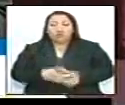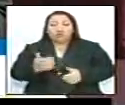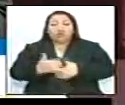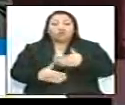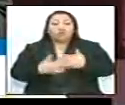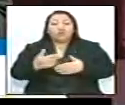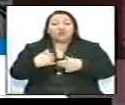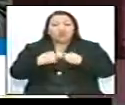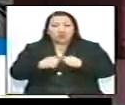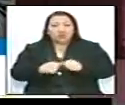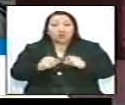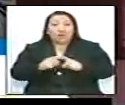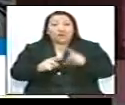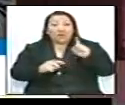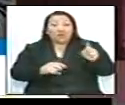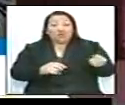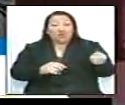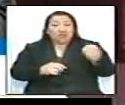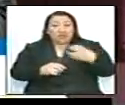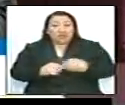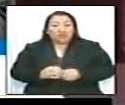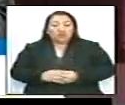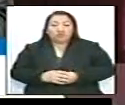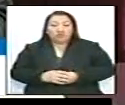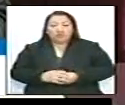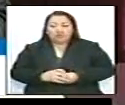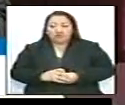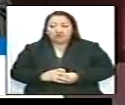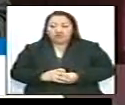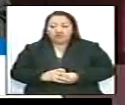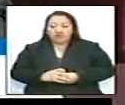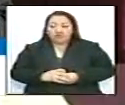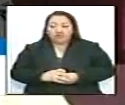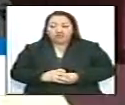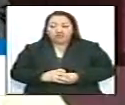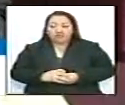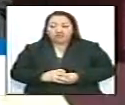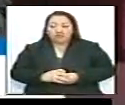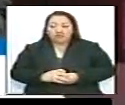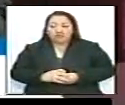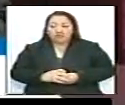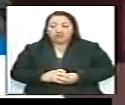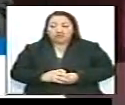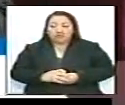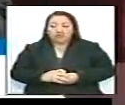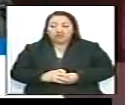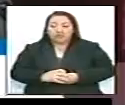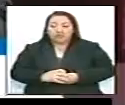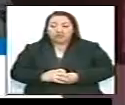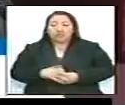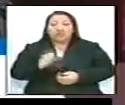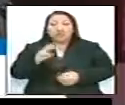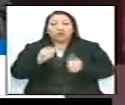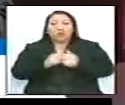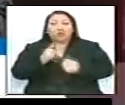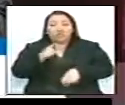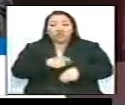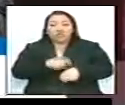¿no? Pero él ha señalado que el proceso electoral se sostiene sobre una línea de tiempo,